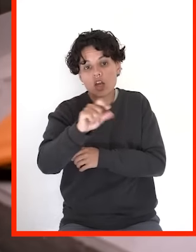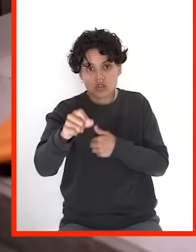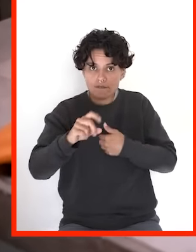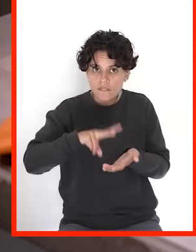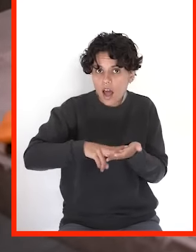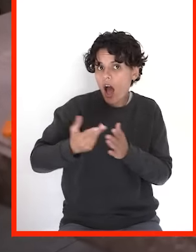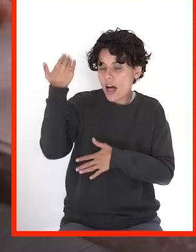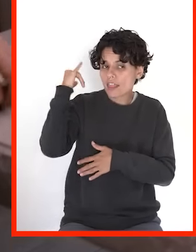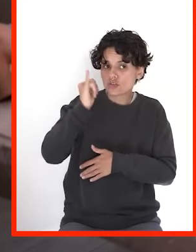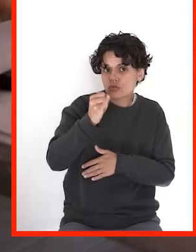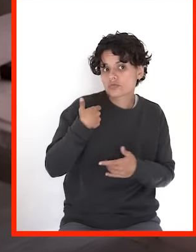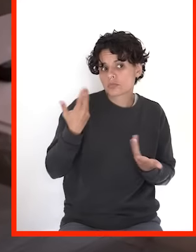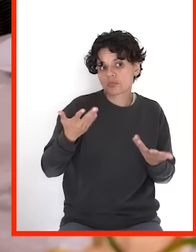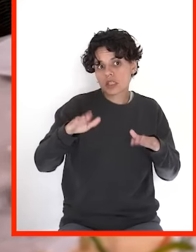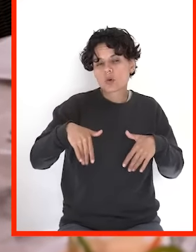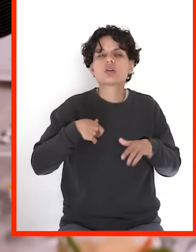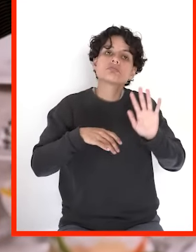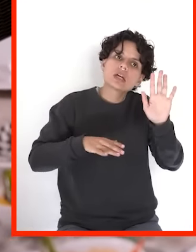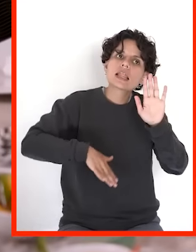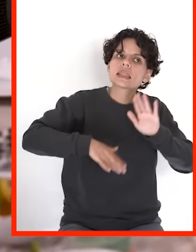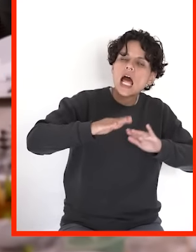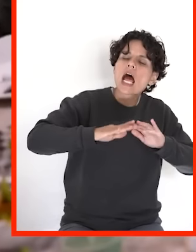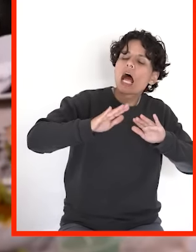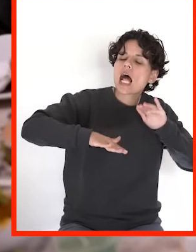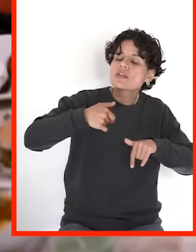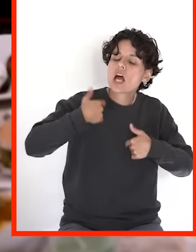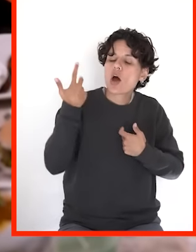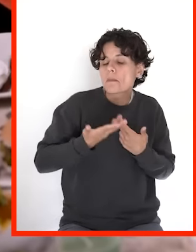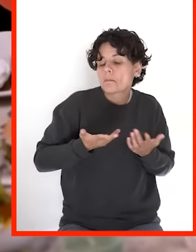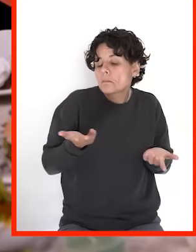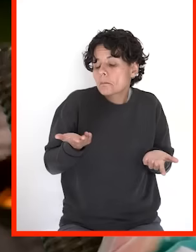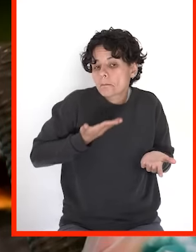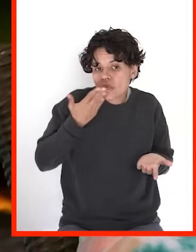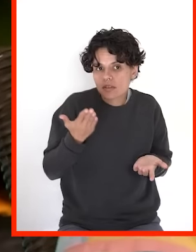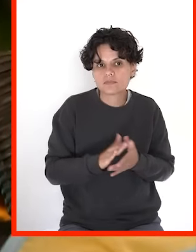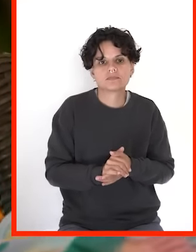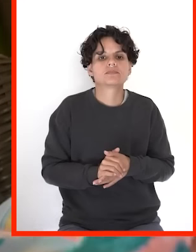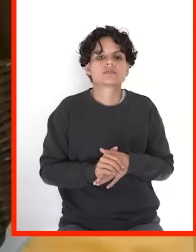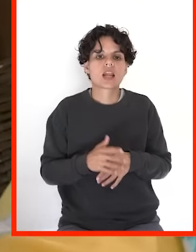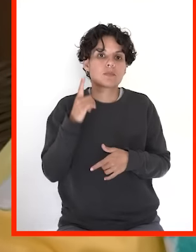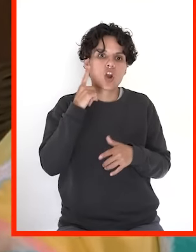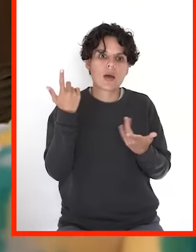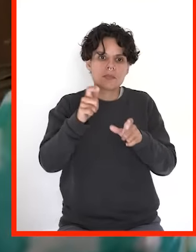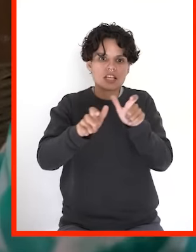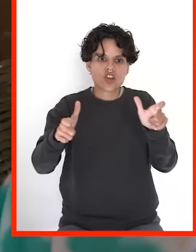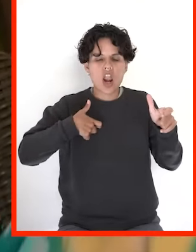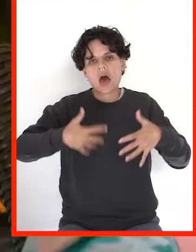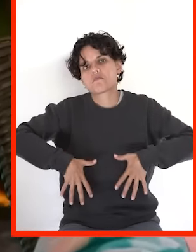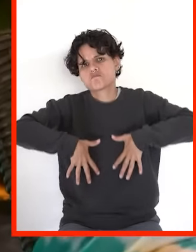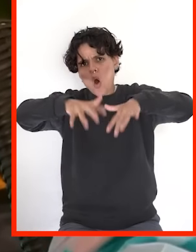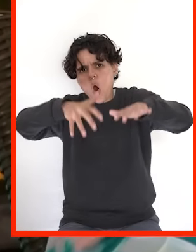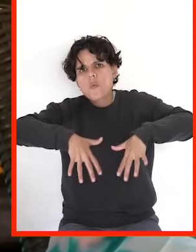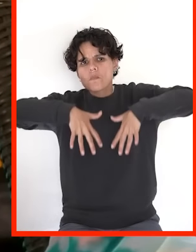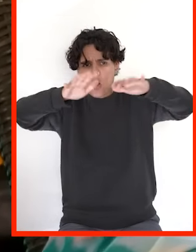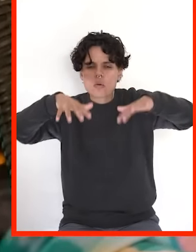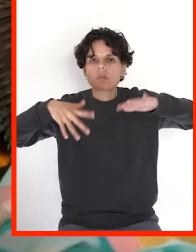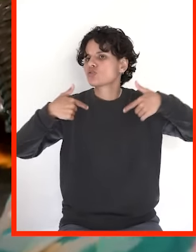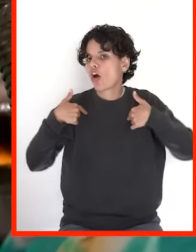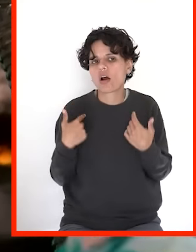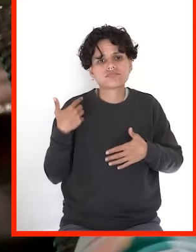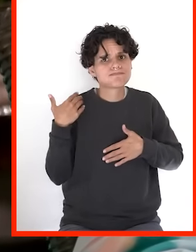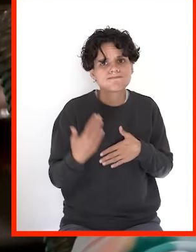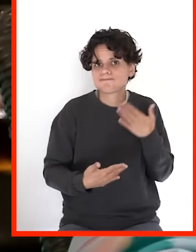Quizás esta parte me sobrepasé. Nosotros siempre hemos dicho que la mitad del show es la gente, igual. Si la gente está prendida, nosotros podemos seguir tocando y